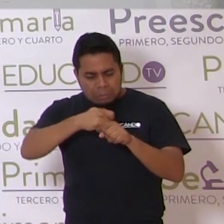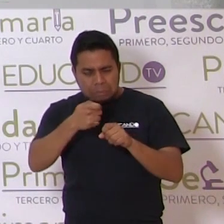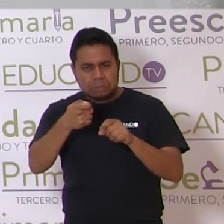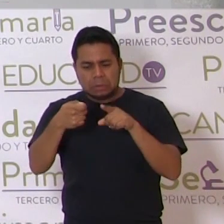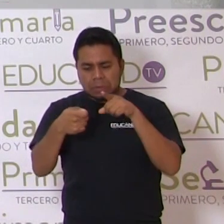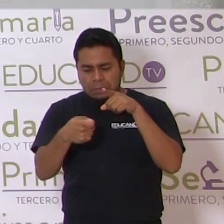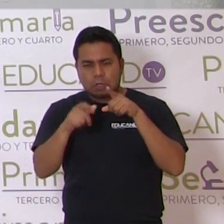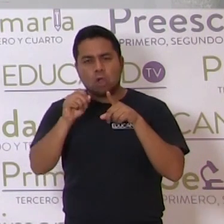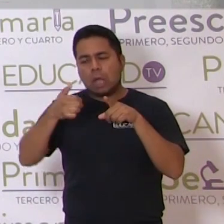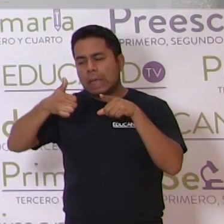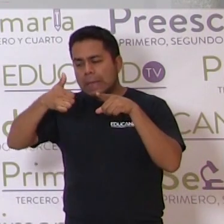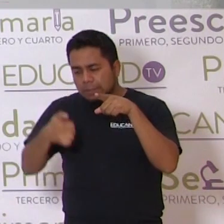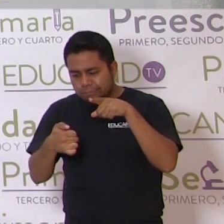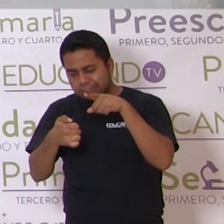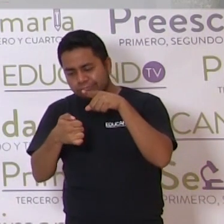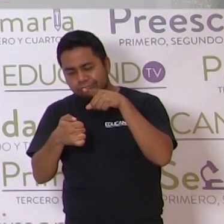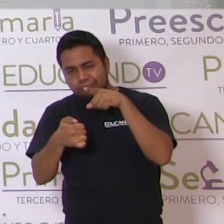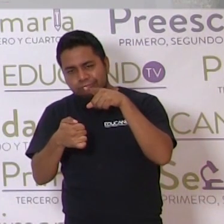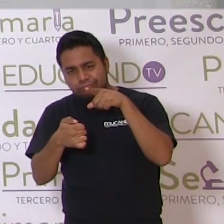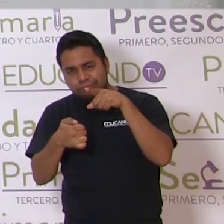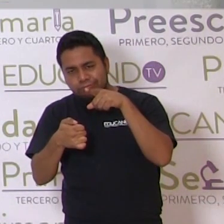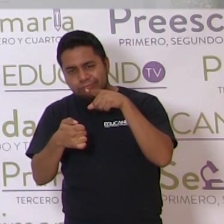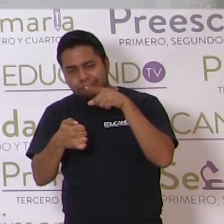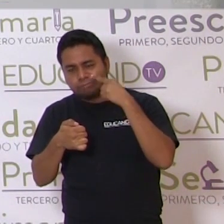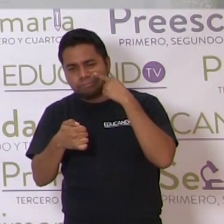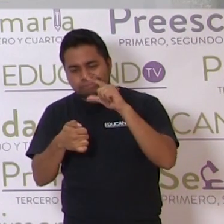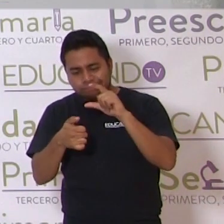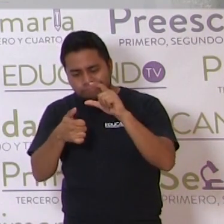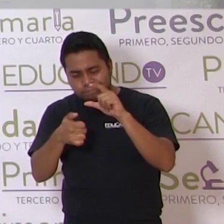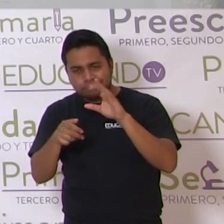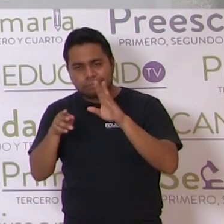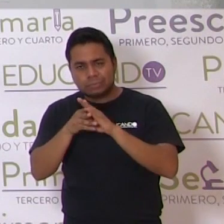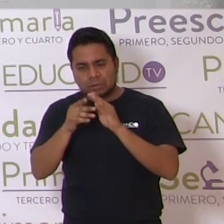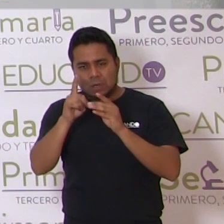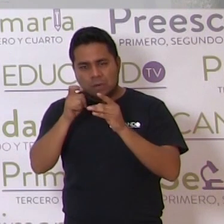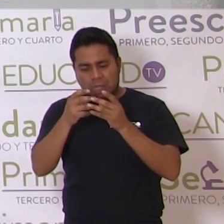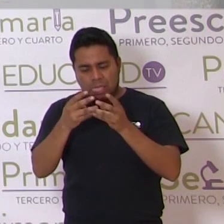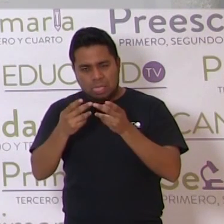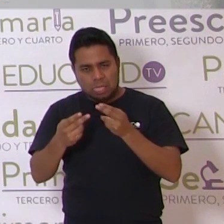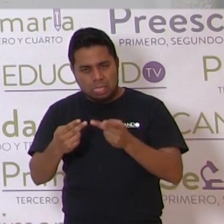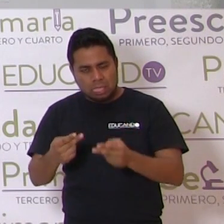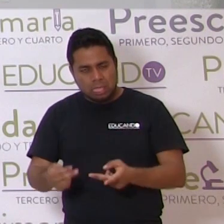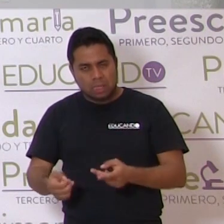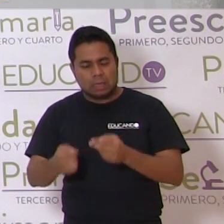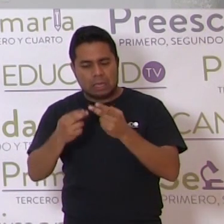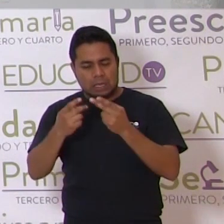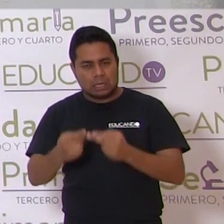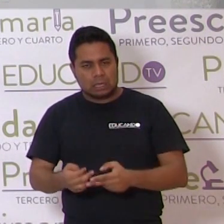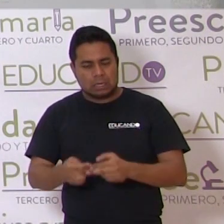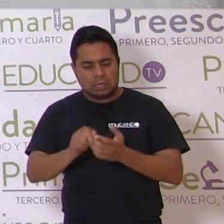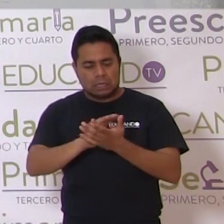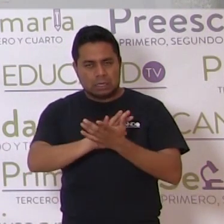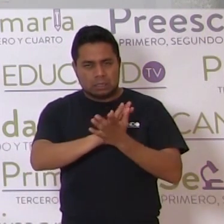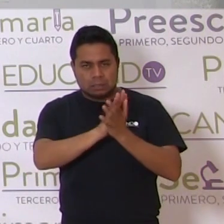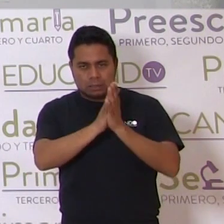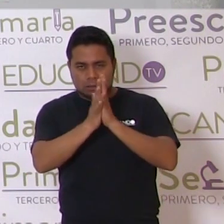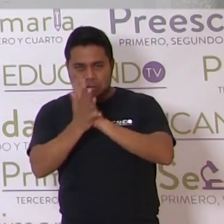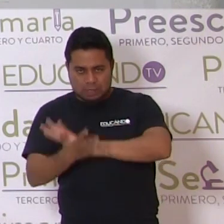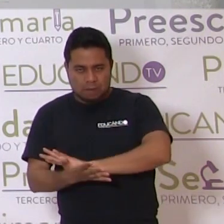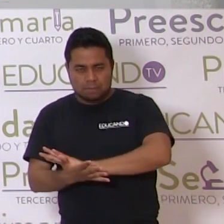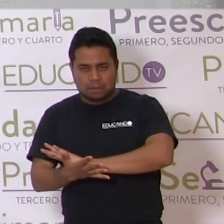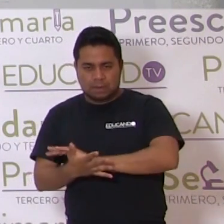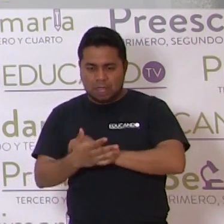un encendedor y empiezan a ver cómo el hielo empieza a derretirse y empieza a cambiar de estado